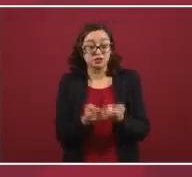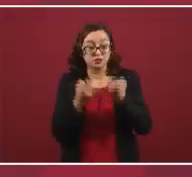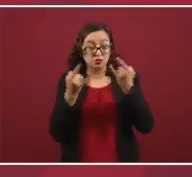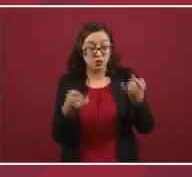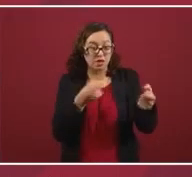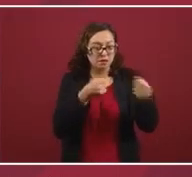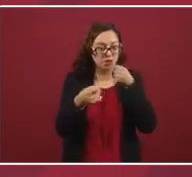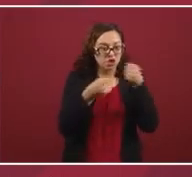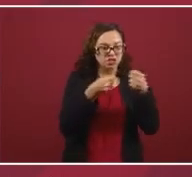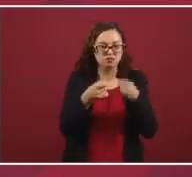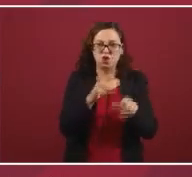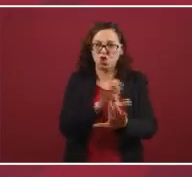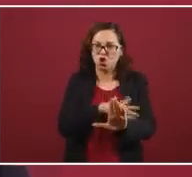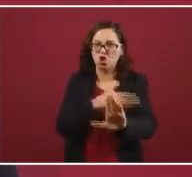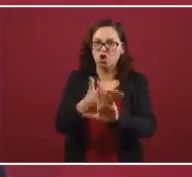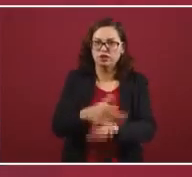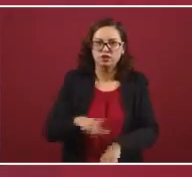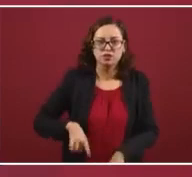opositor, es